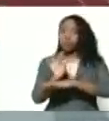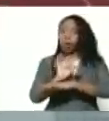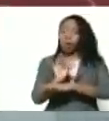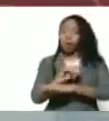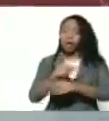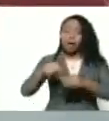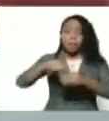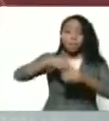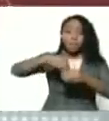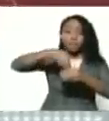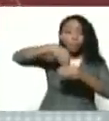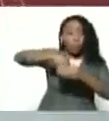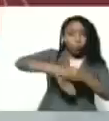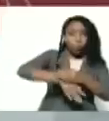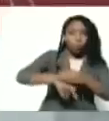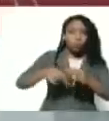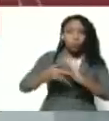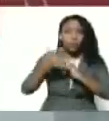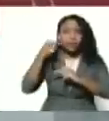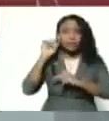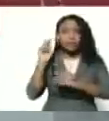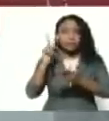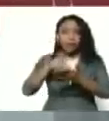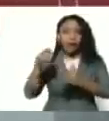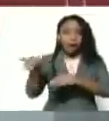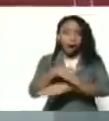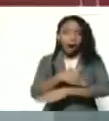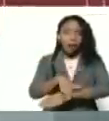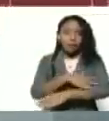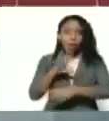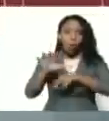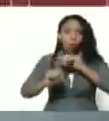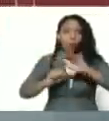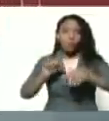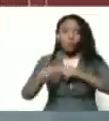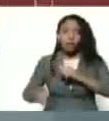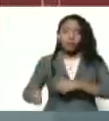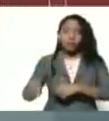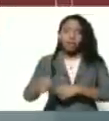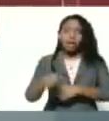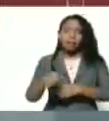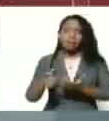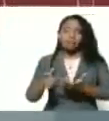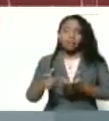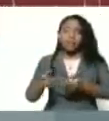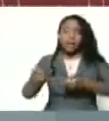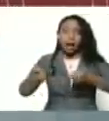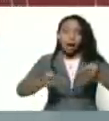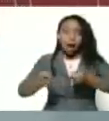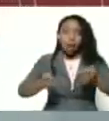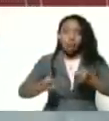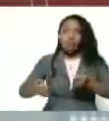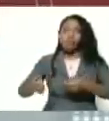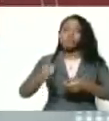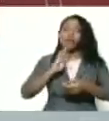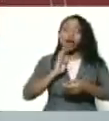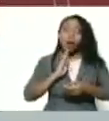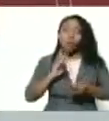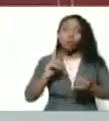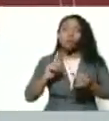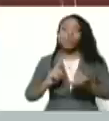como 15 años que no llega directamente de la calle y hay que comprar una cisterna de agua, un pipote, que todo eso se